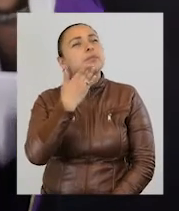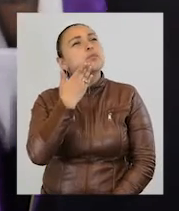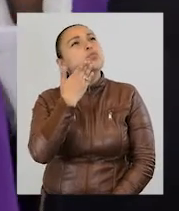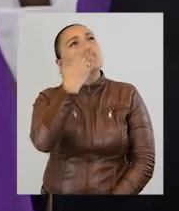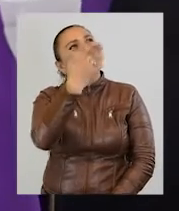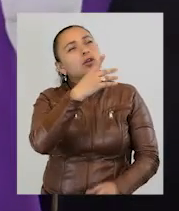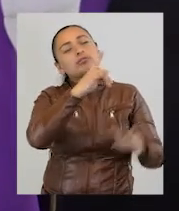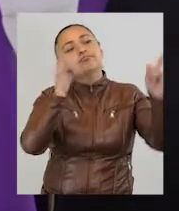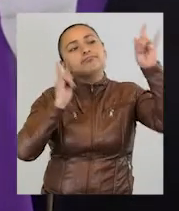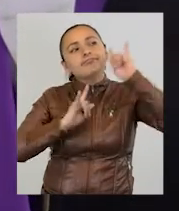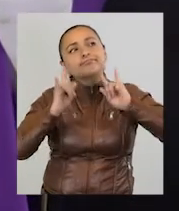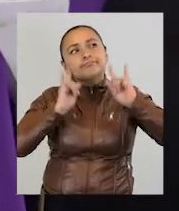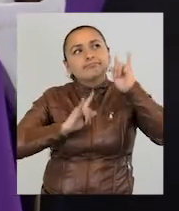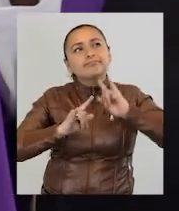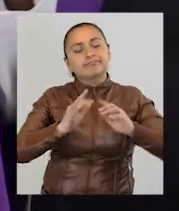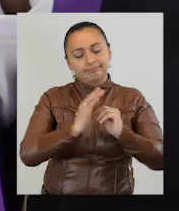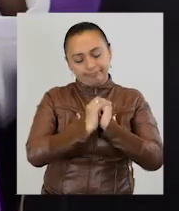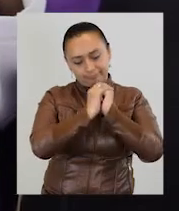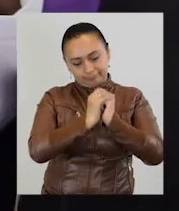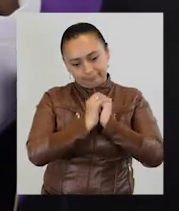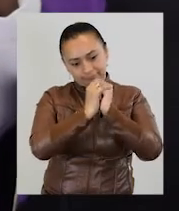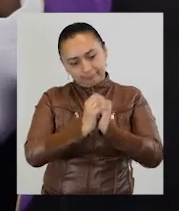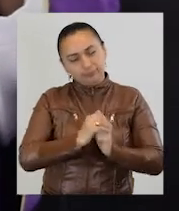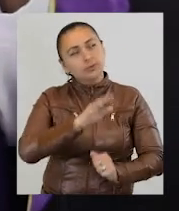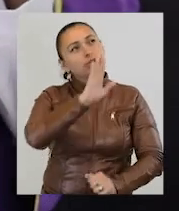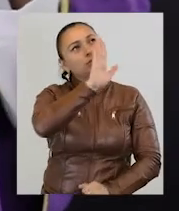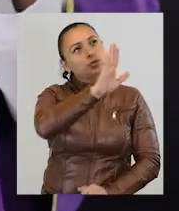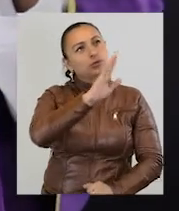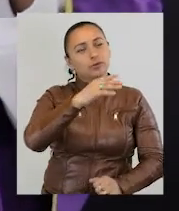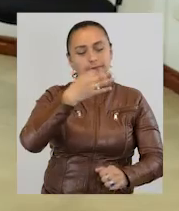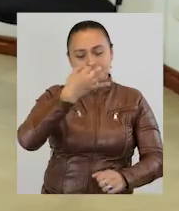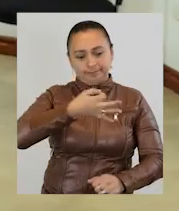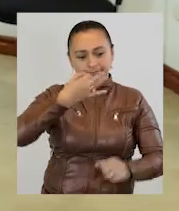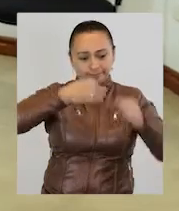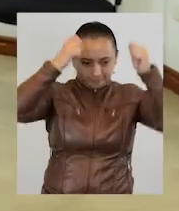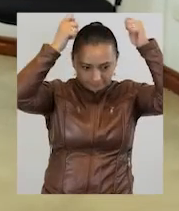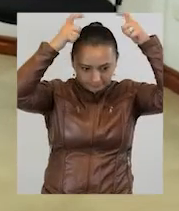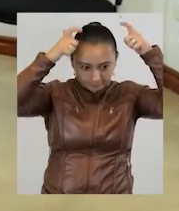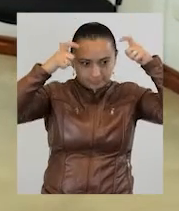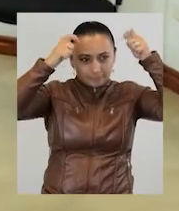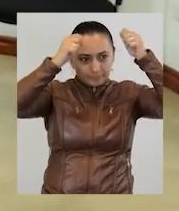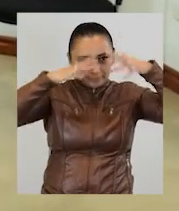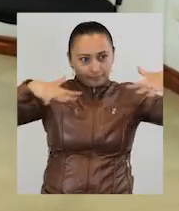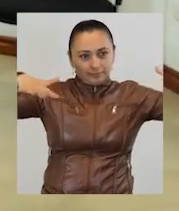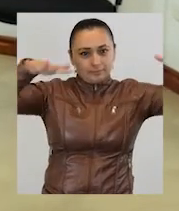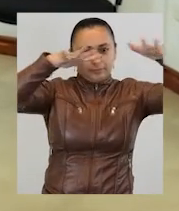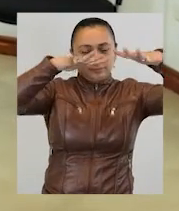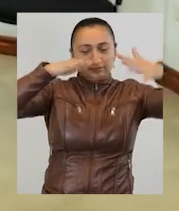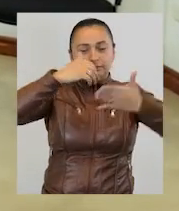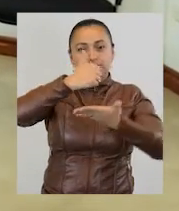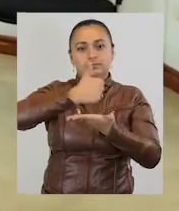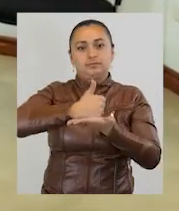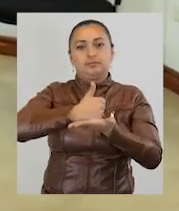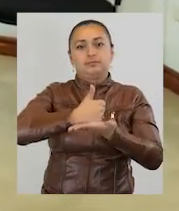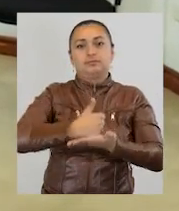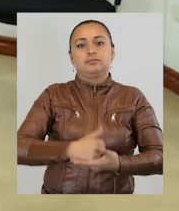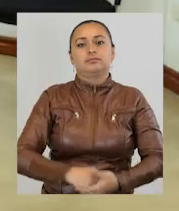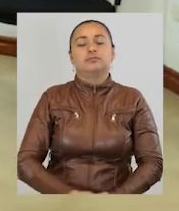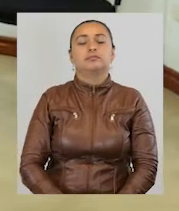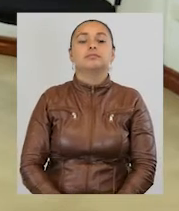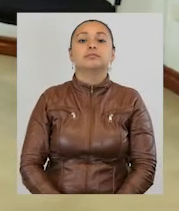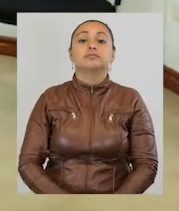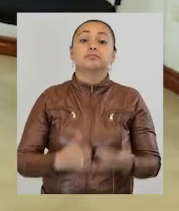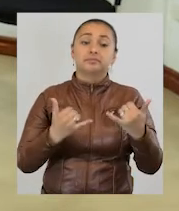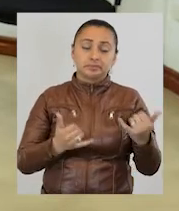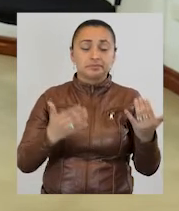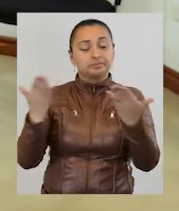Padre bueno, escucha nuestras súplicas, atiende nuestras plegarias, a ti que vives y reinas por los siglos de los siglos.